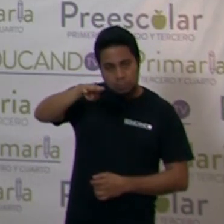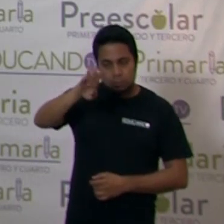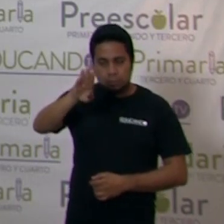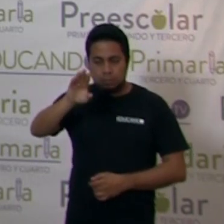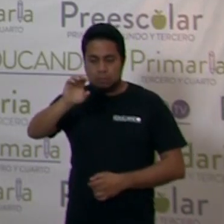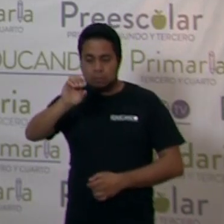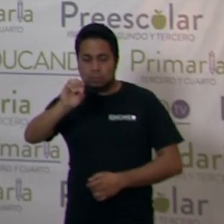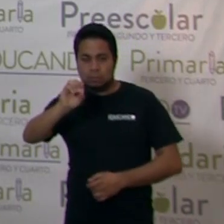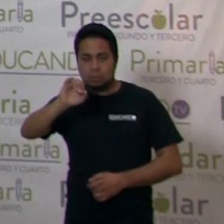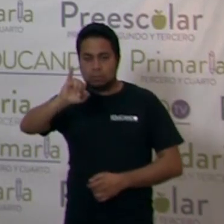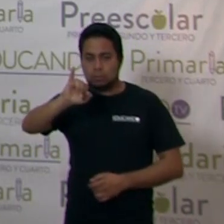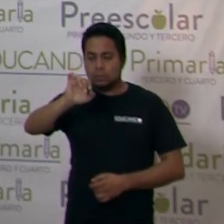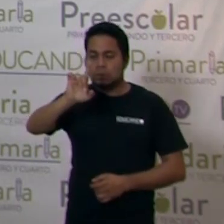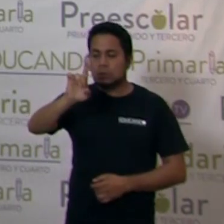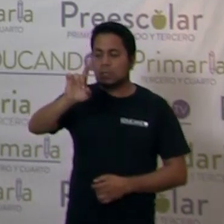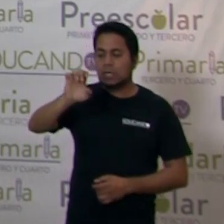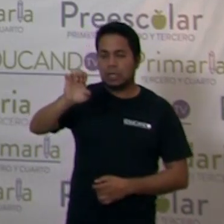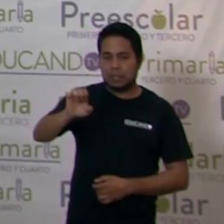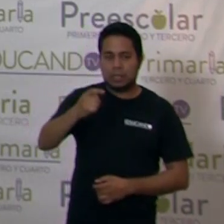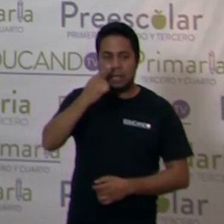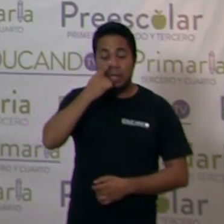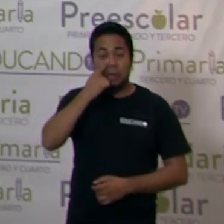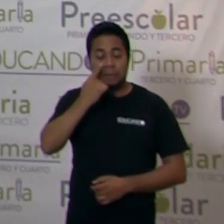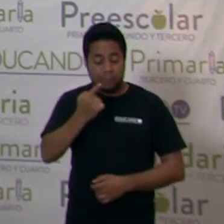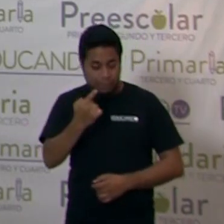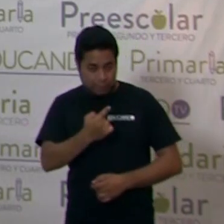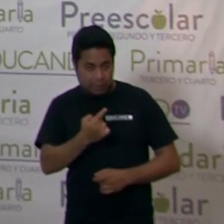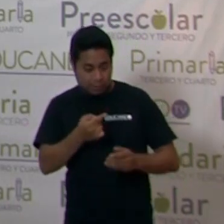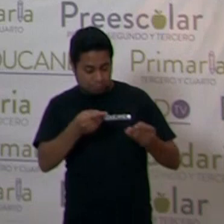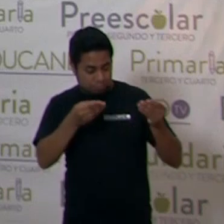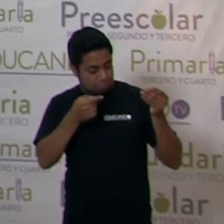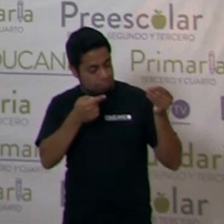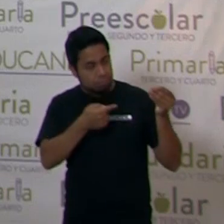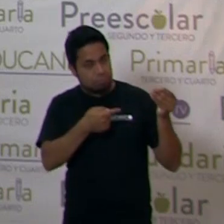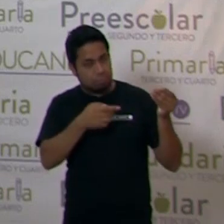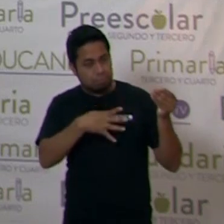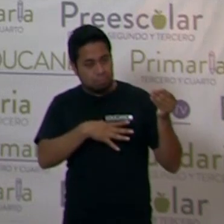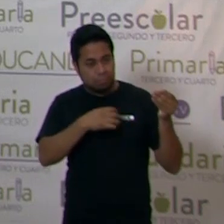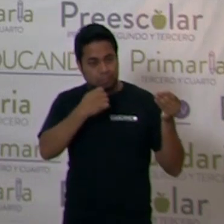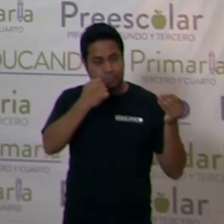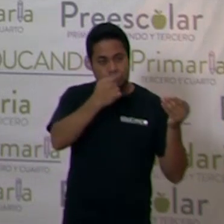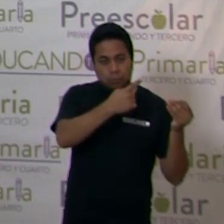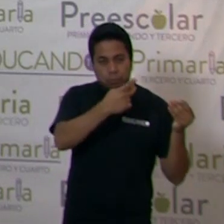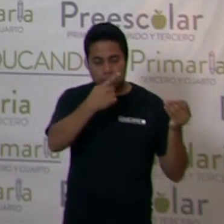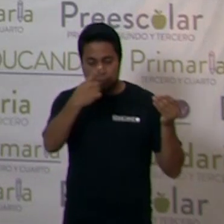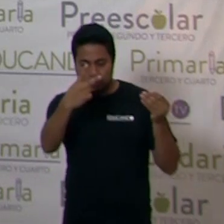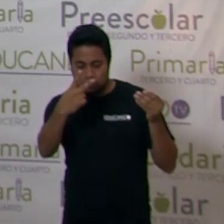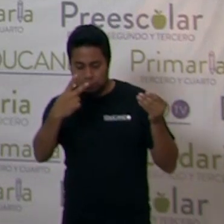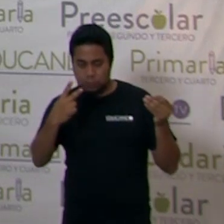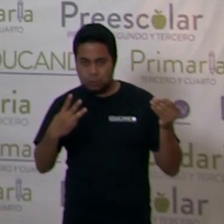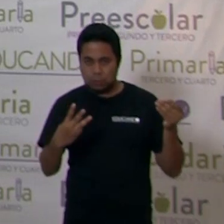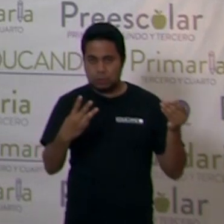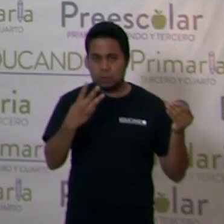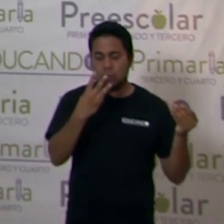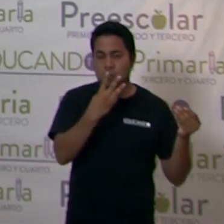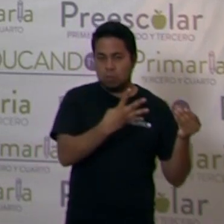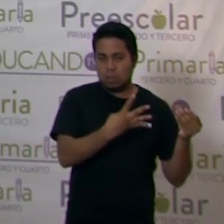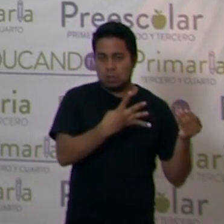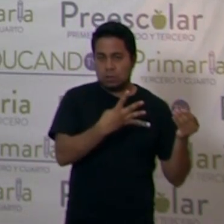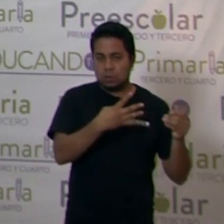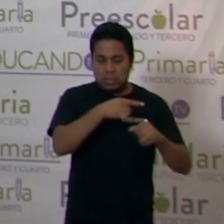romboide Sí también tiene un dos tres